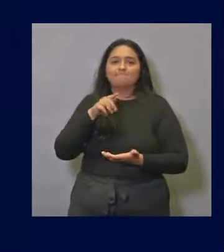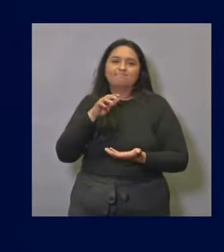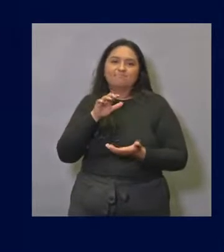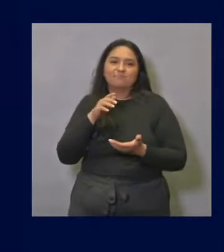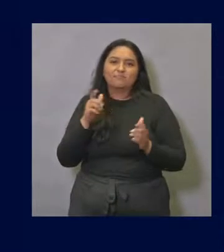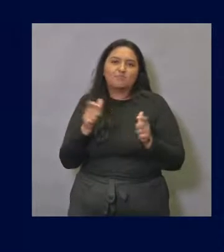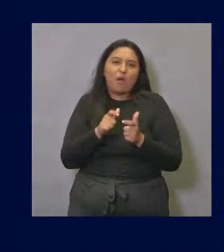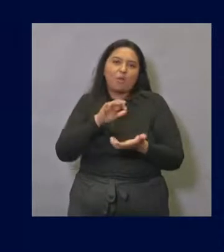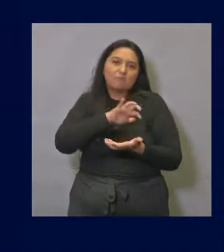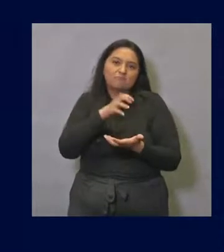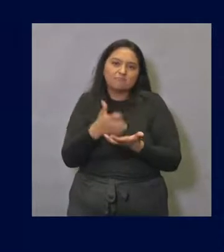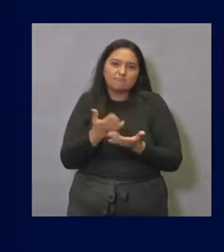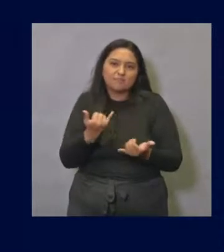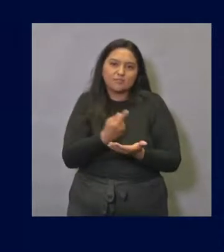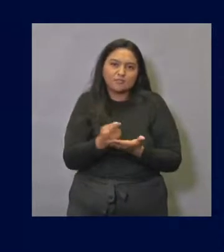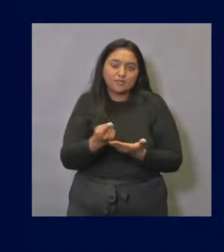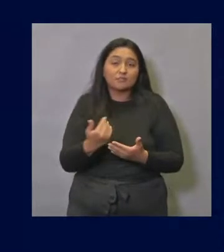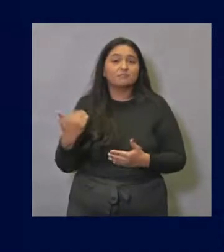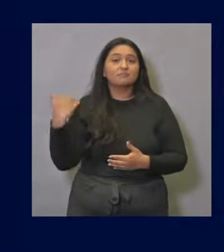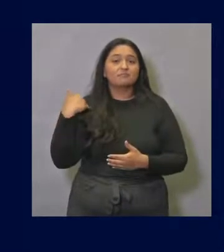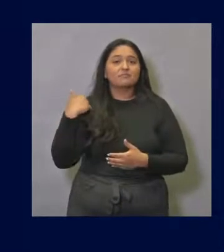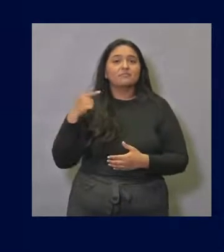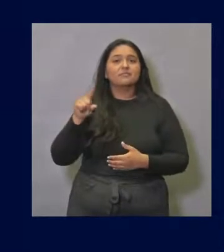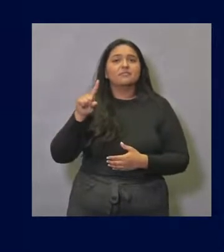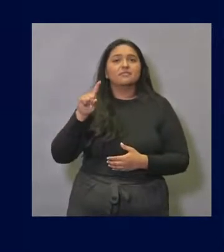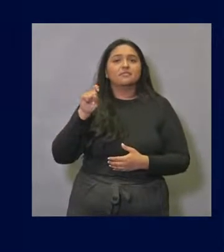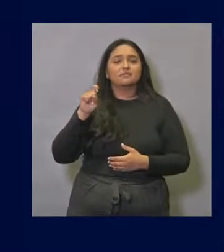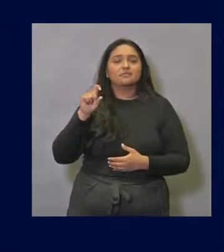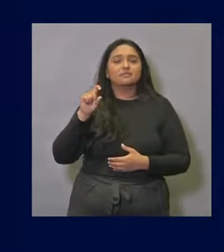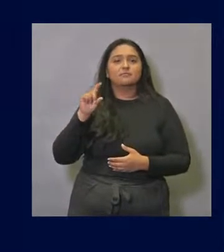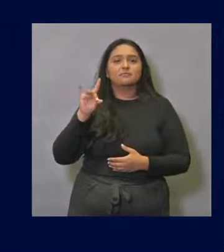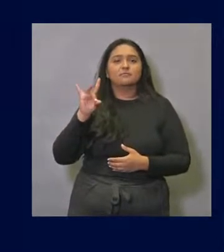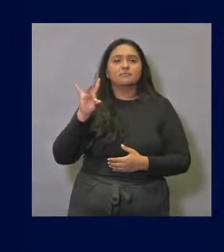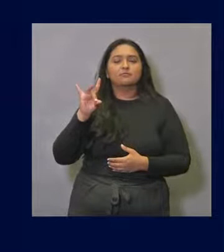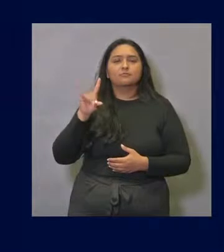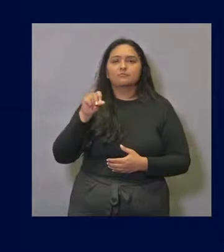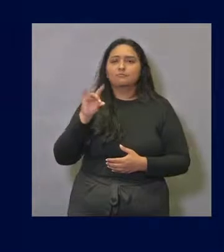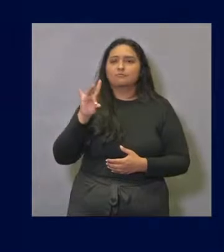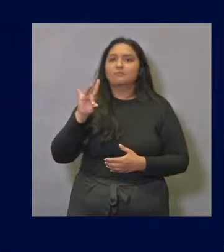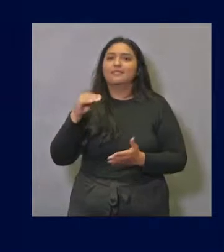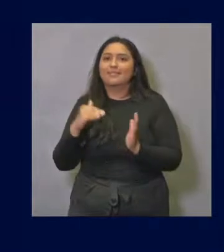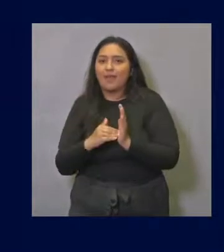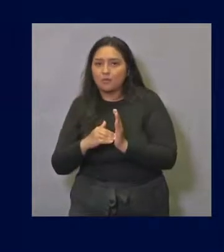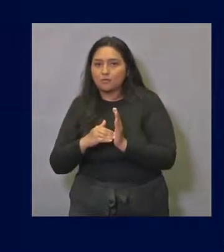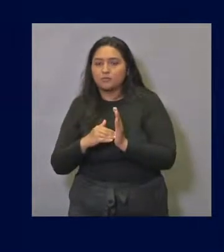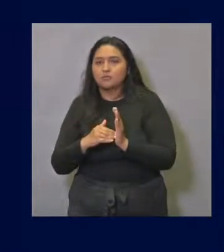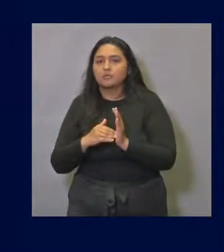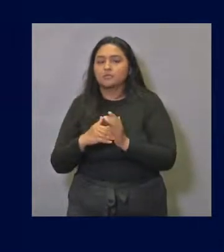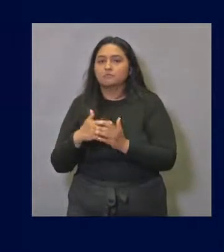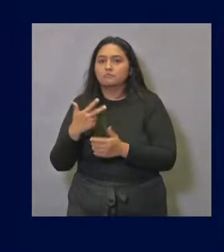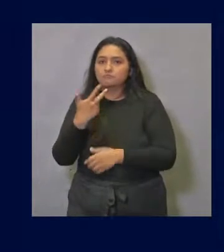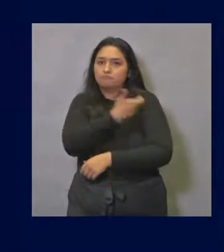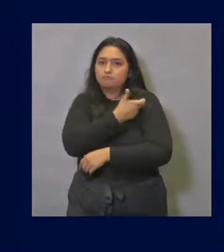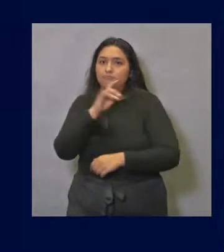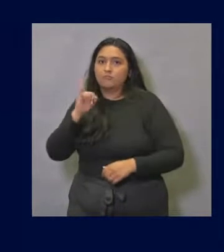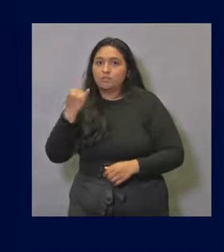pasada recibimos 118,000 dosis de Johnson & Johnson y esta semana solo